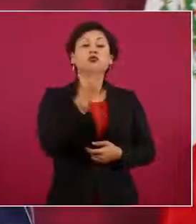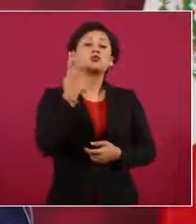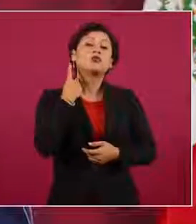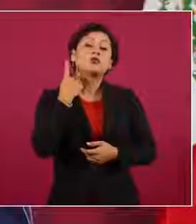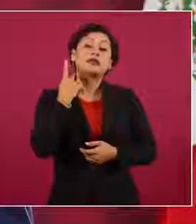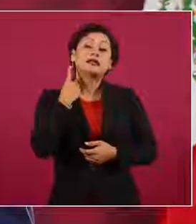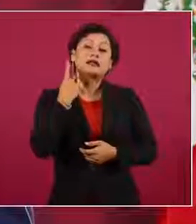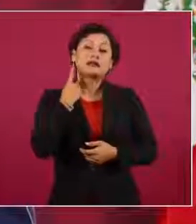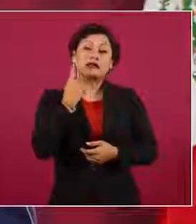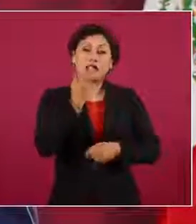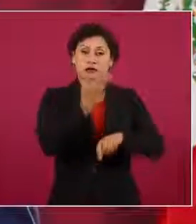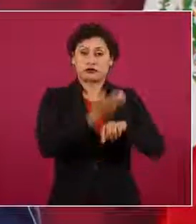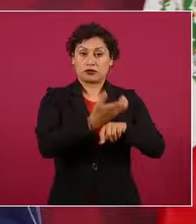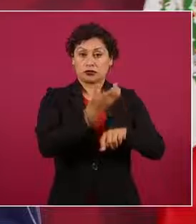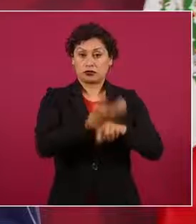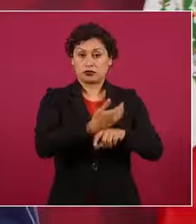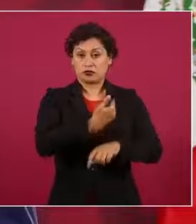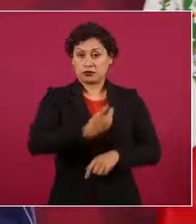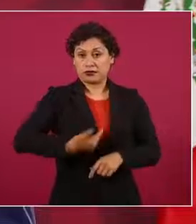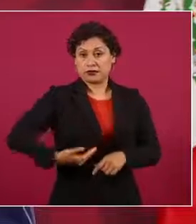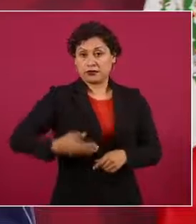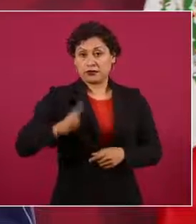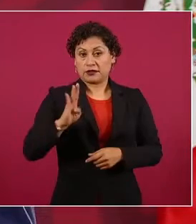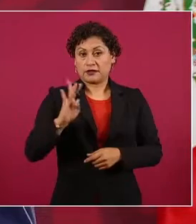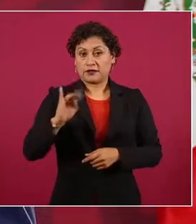Biden, que nosotros